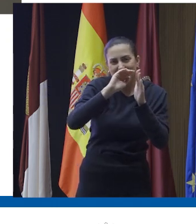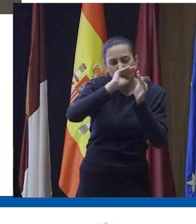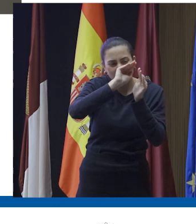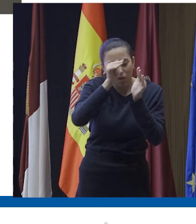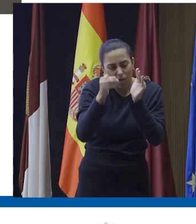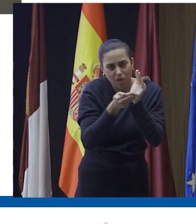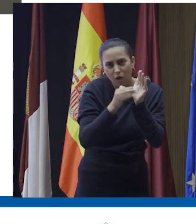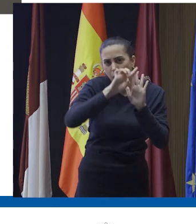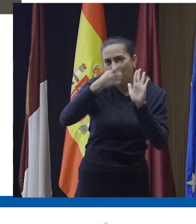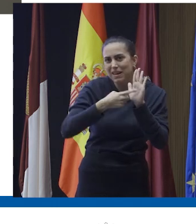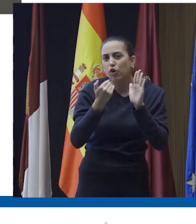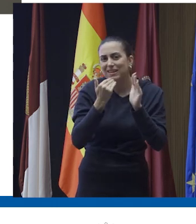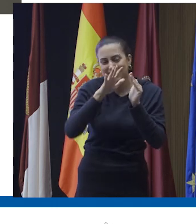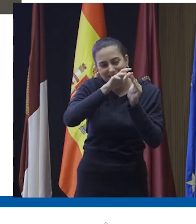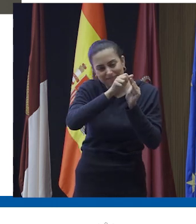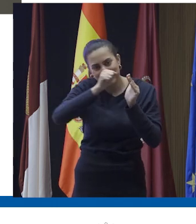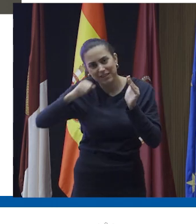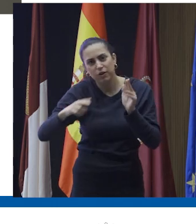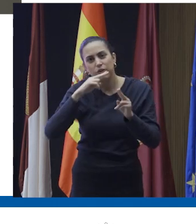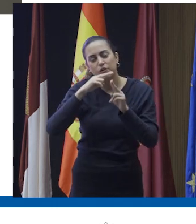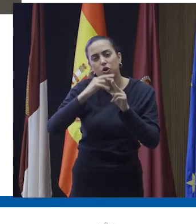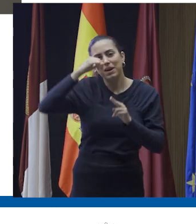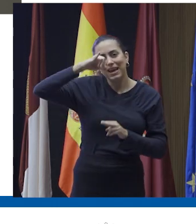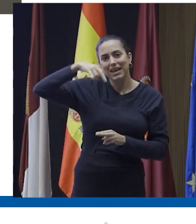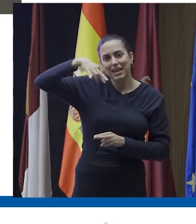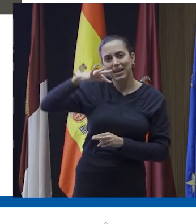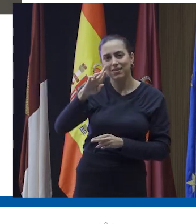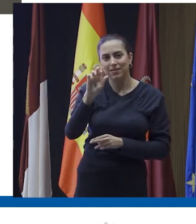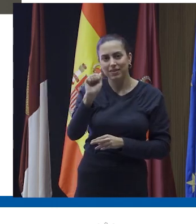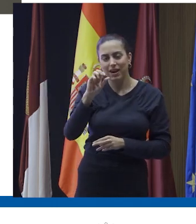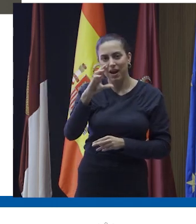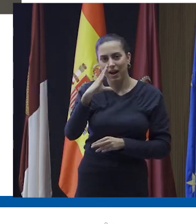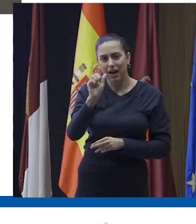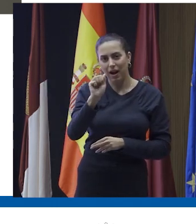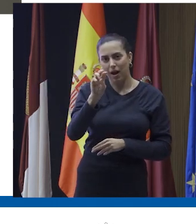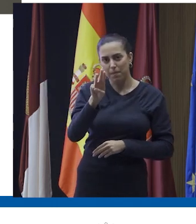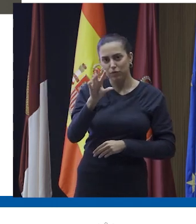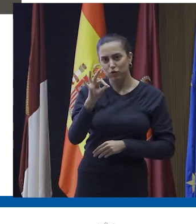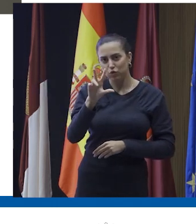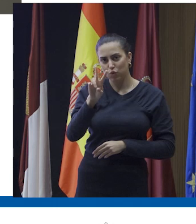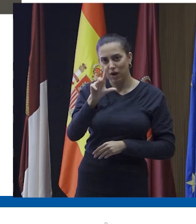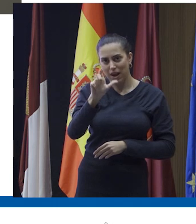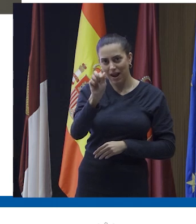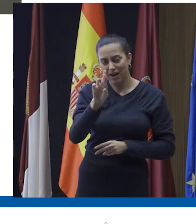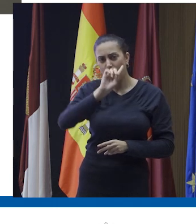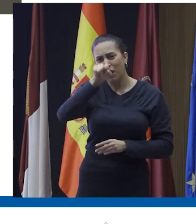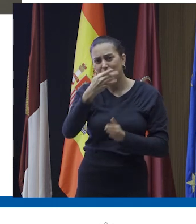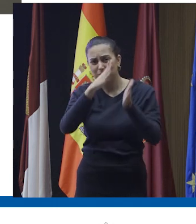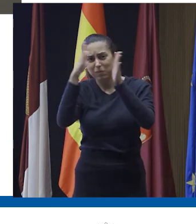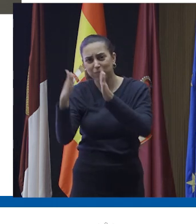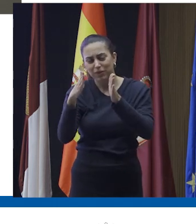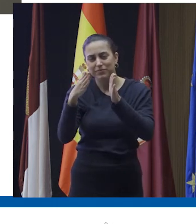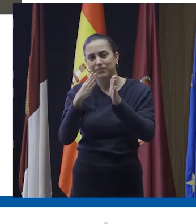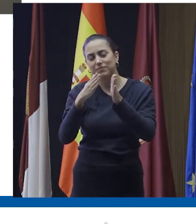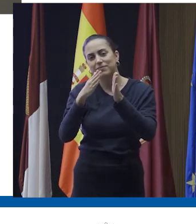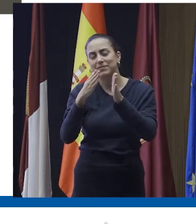que era lo que se conocía como la extracción intracapsular de la catarata. Posteriormente pasamos refinamos un poquito